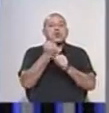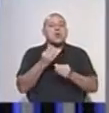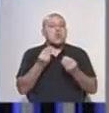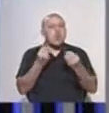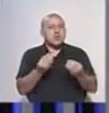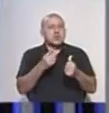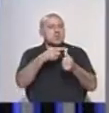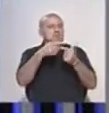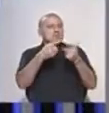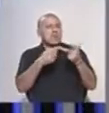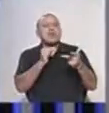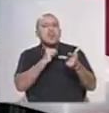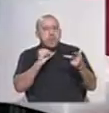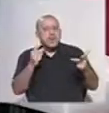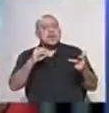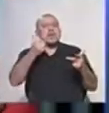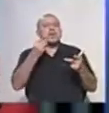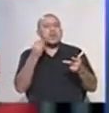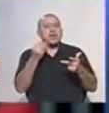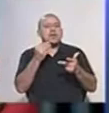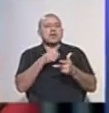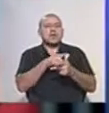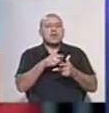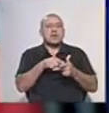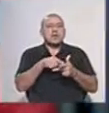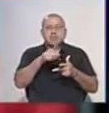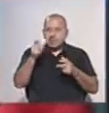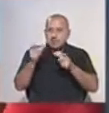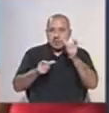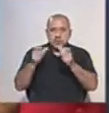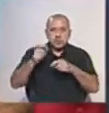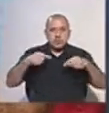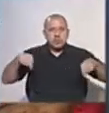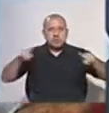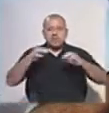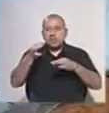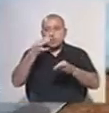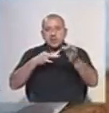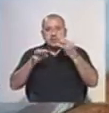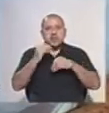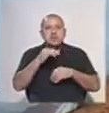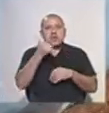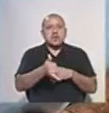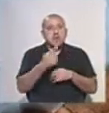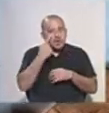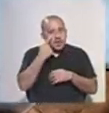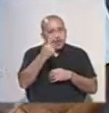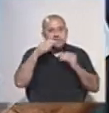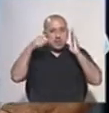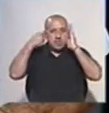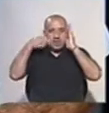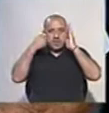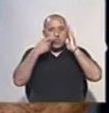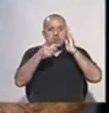nominadas, ¿no? ¿Viste Tres anuncios por un crimen? Mira, estoy rodeada de gente que me ha dicho, vos tenés que ver esa película, es lo mejor